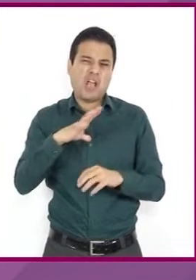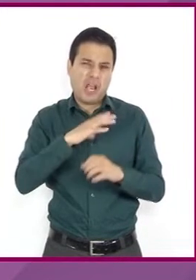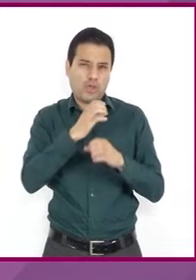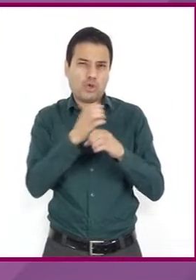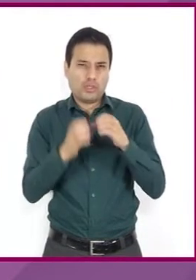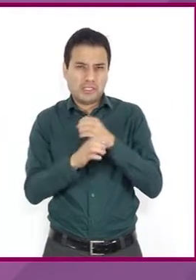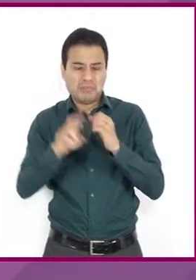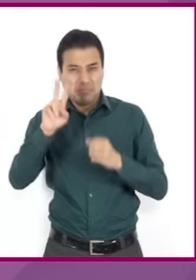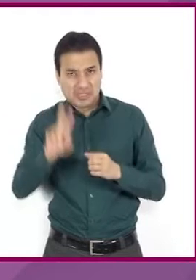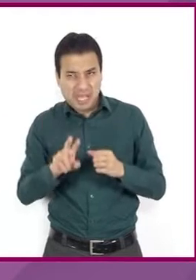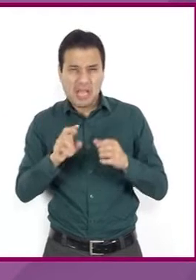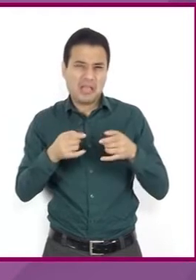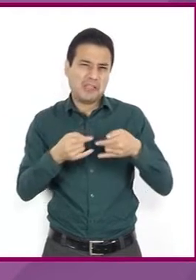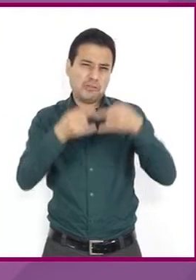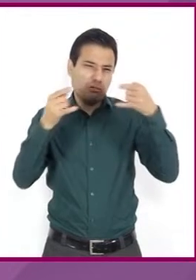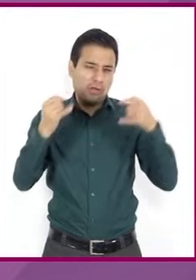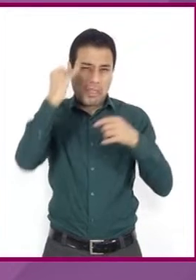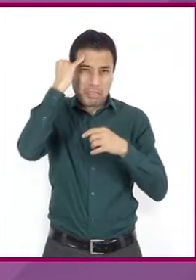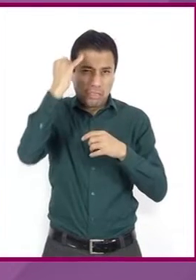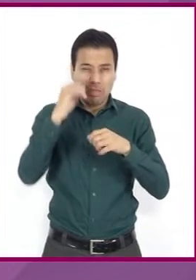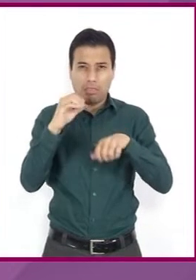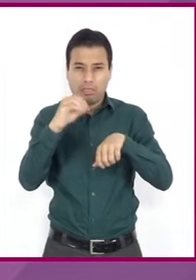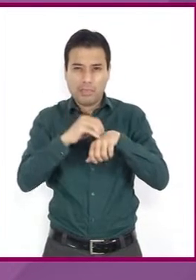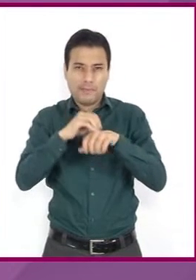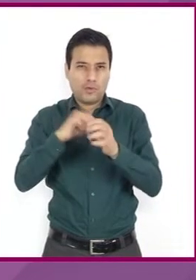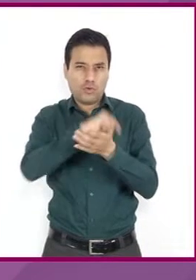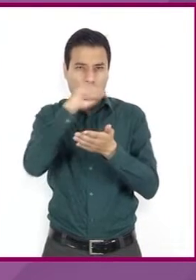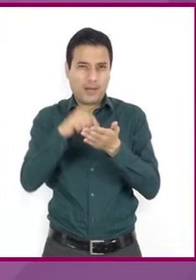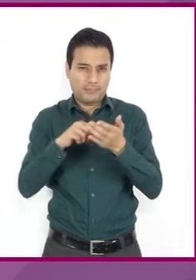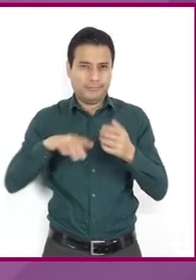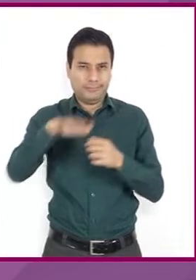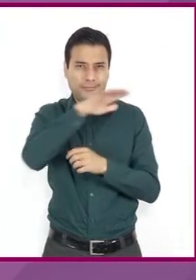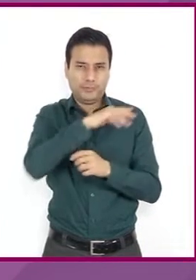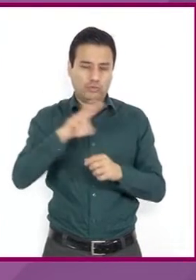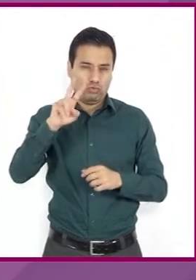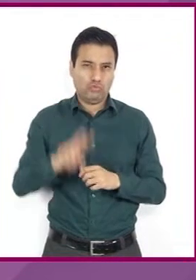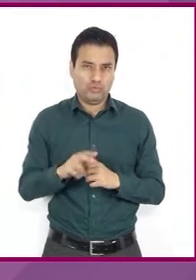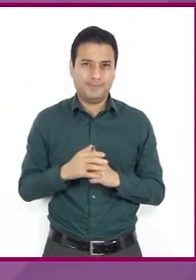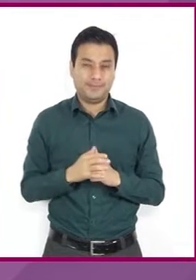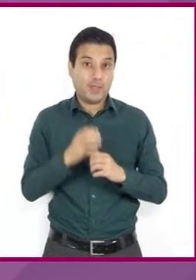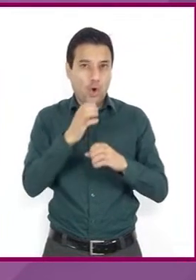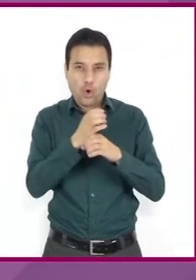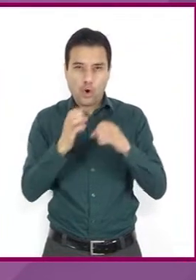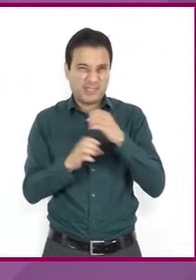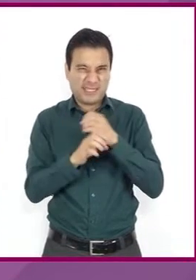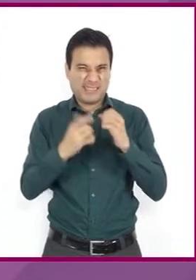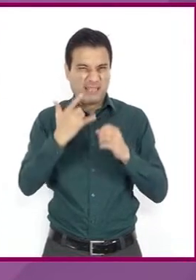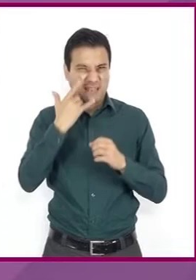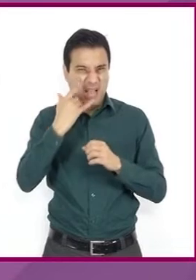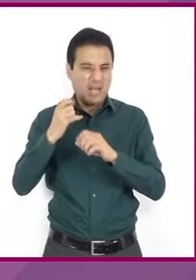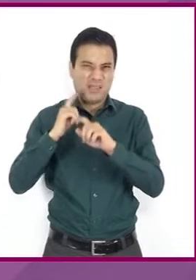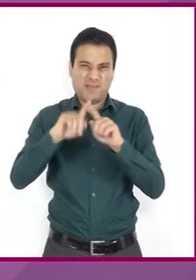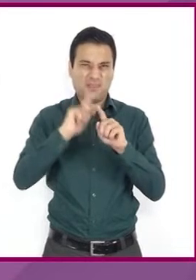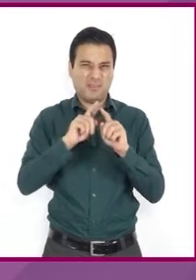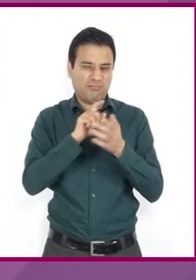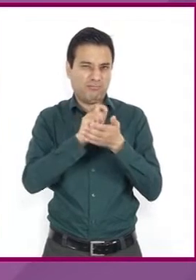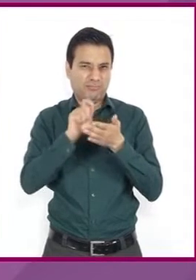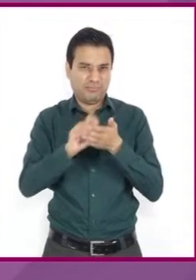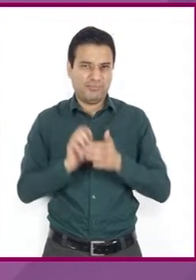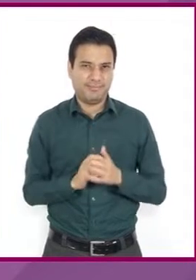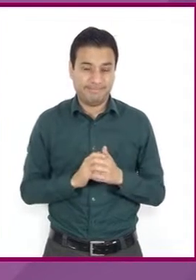fantásticos o irracionales en un espacio o contexto realista, en el que lo sobrenatural forma parte de una realidad